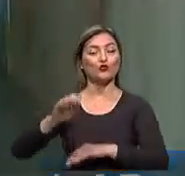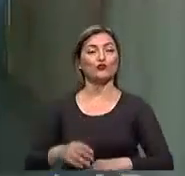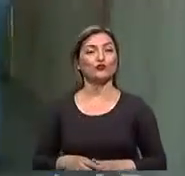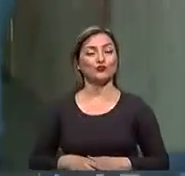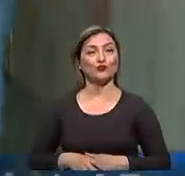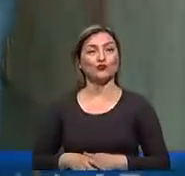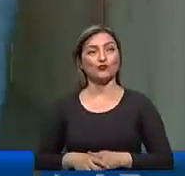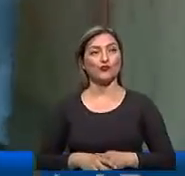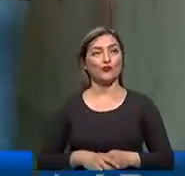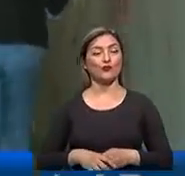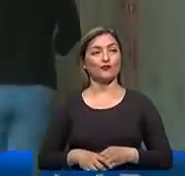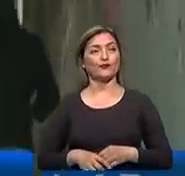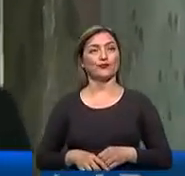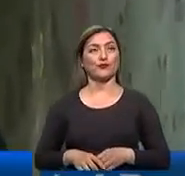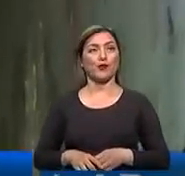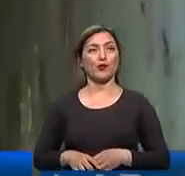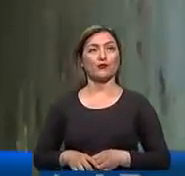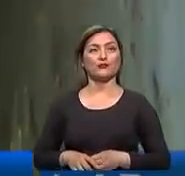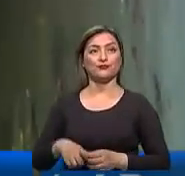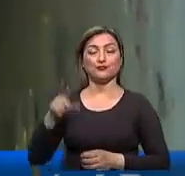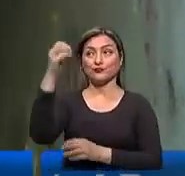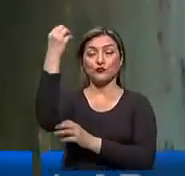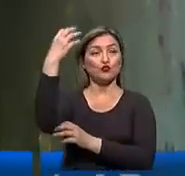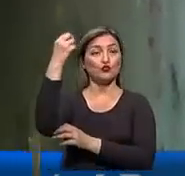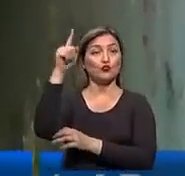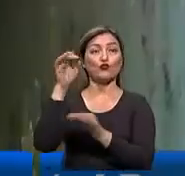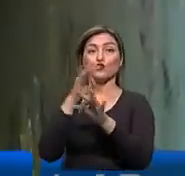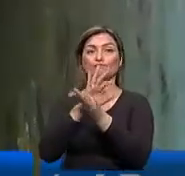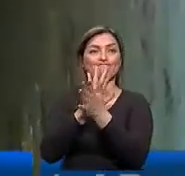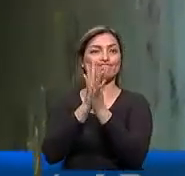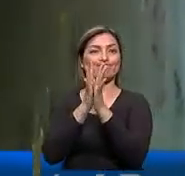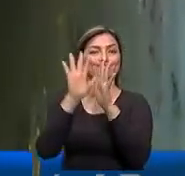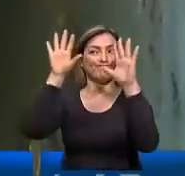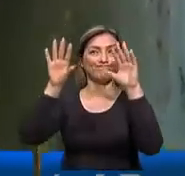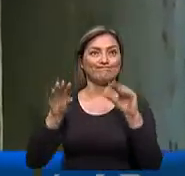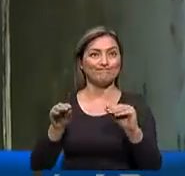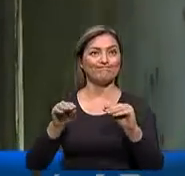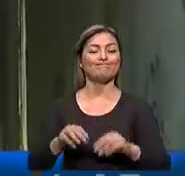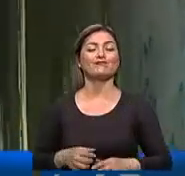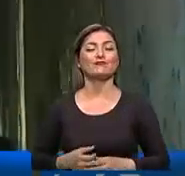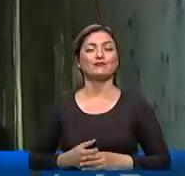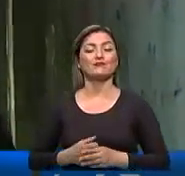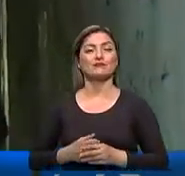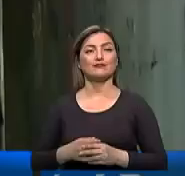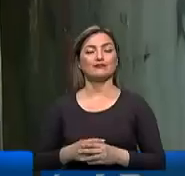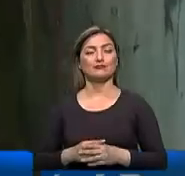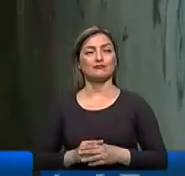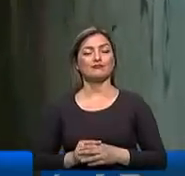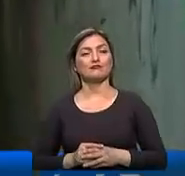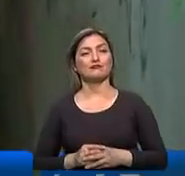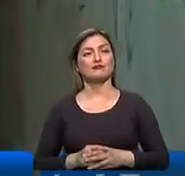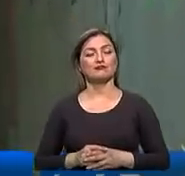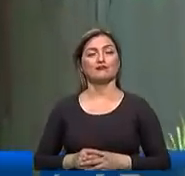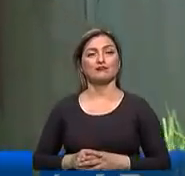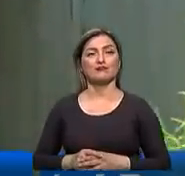pero las luminarias que están bajo este puente no están funcionando. Así que no iluminan la